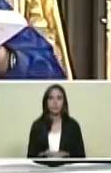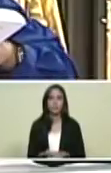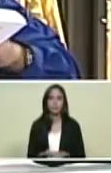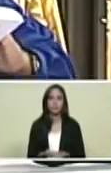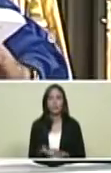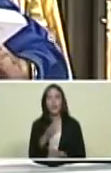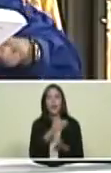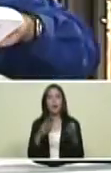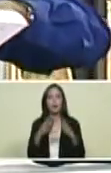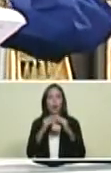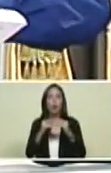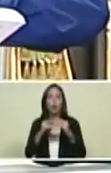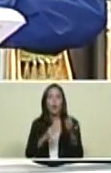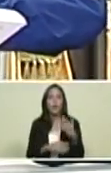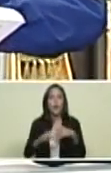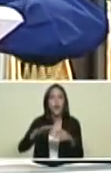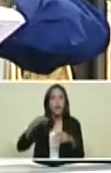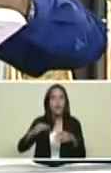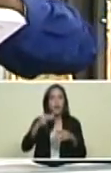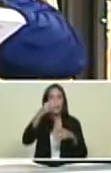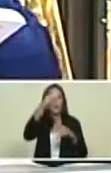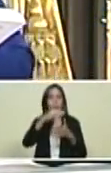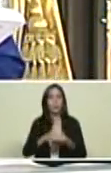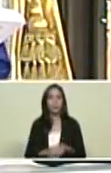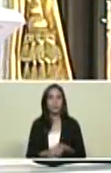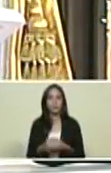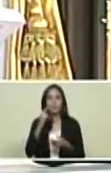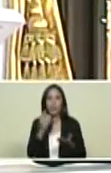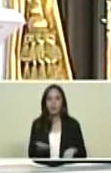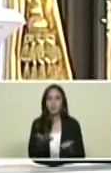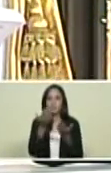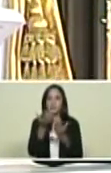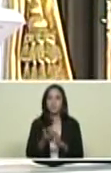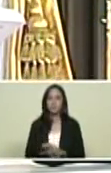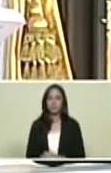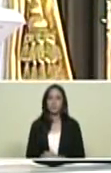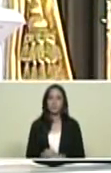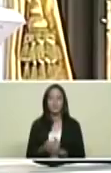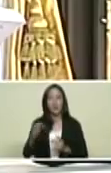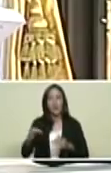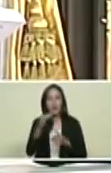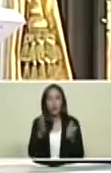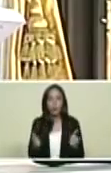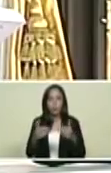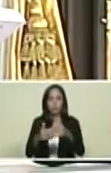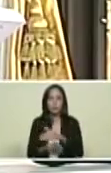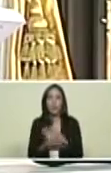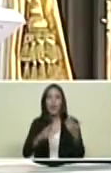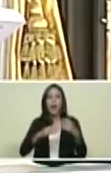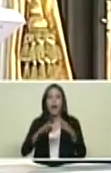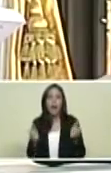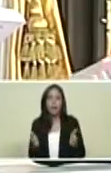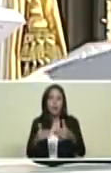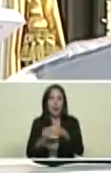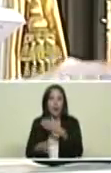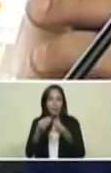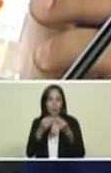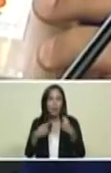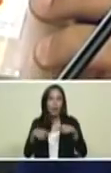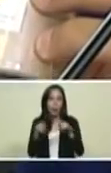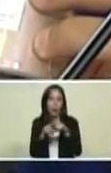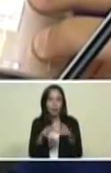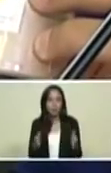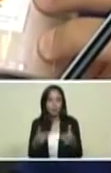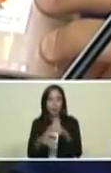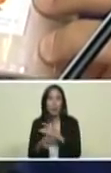Hilos. Aristóbulo siempre está dateado de todo, mira. El kit de los Hilos Club. ¿Ah? Para que ustedes